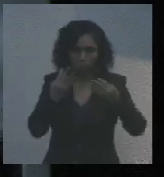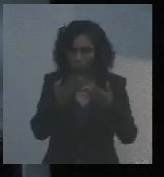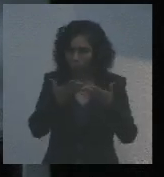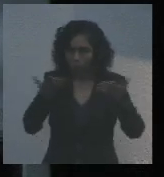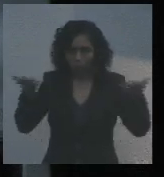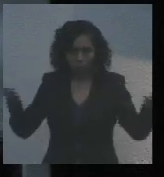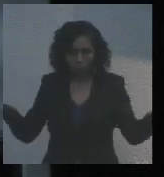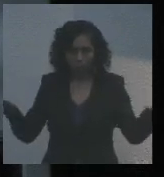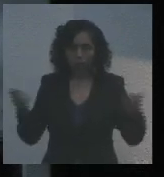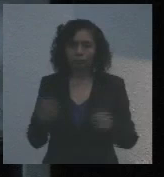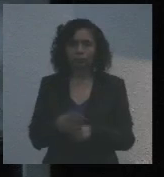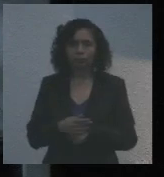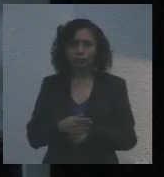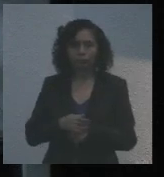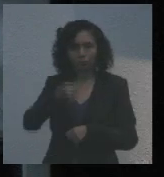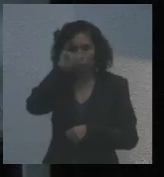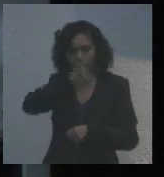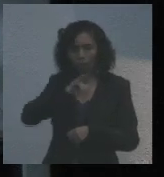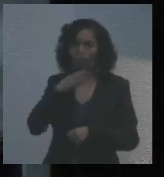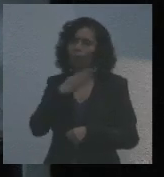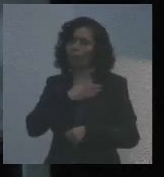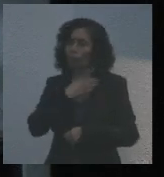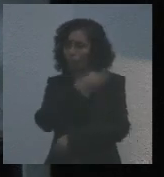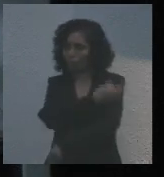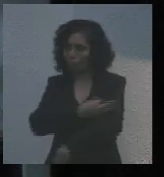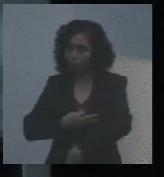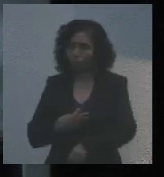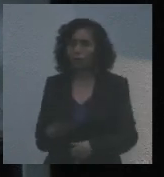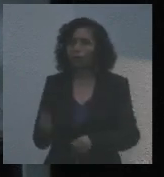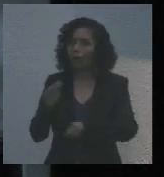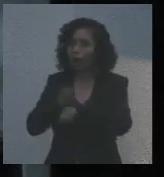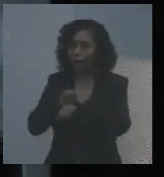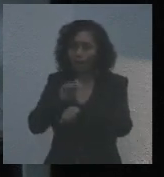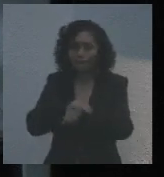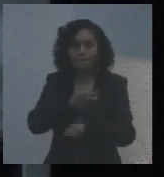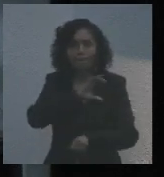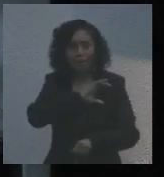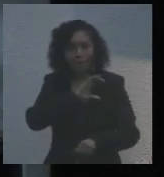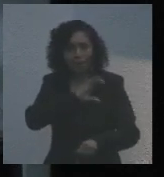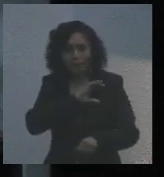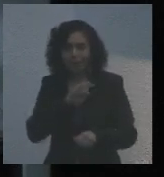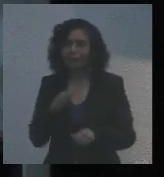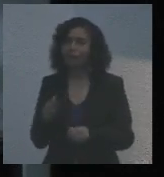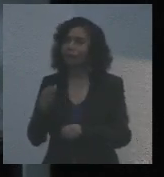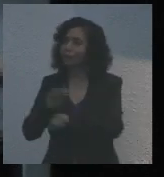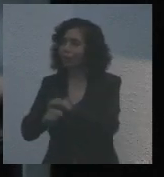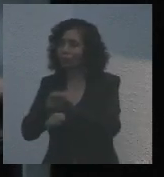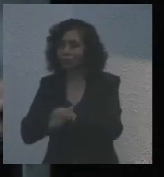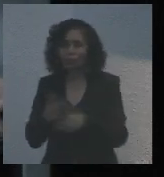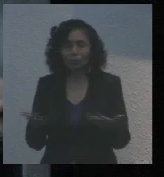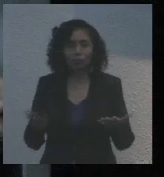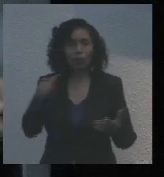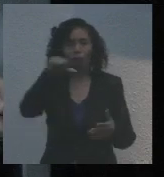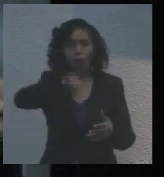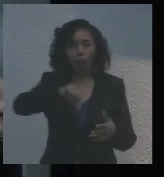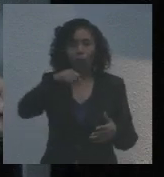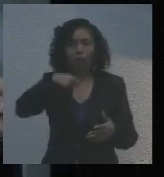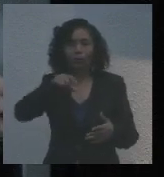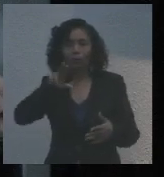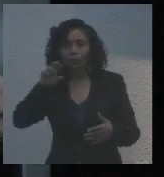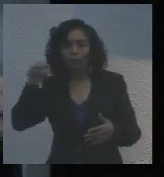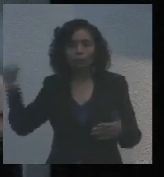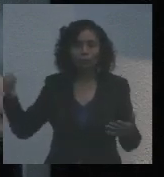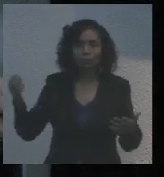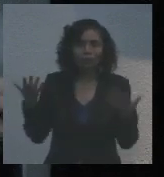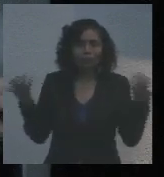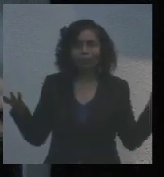poder judicial Buenas tardes queridas Amigas y amigos todos hoy Quintana ro vive una